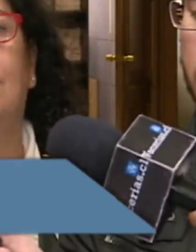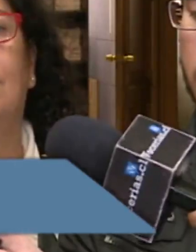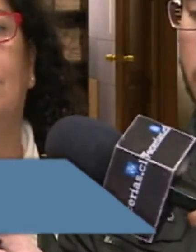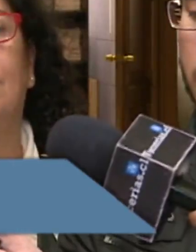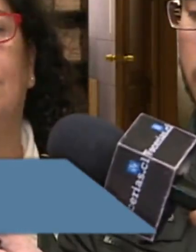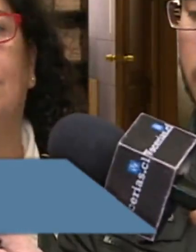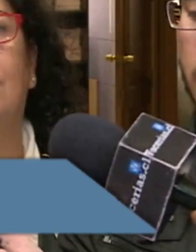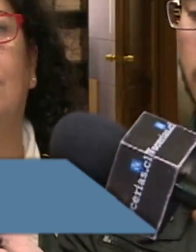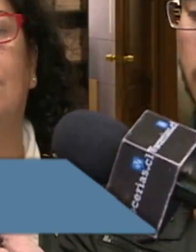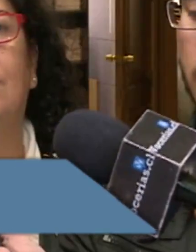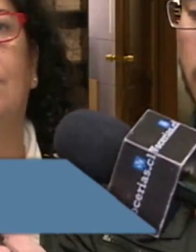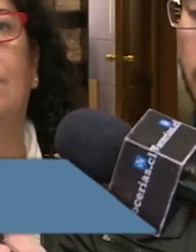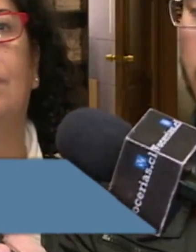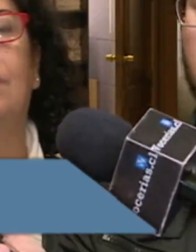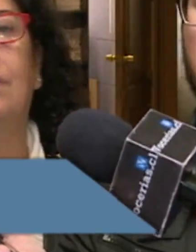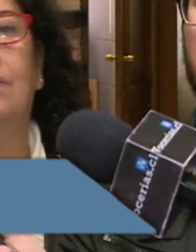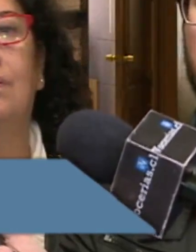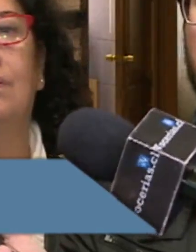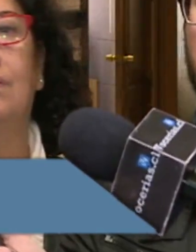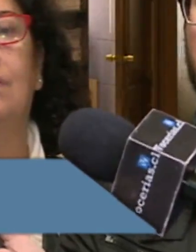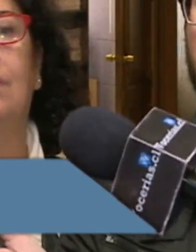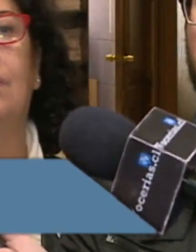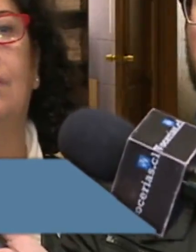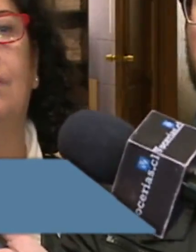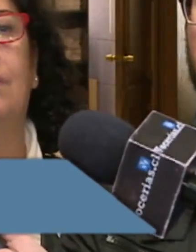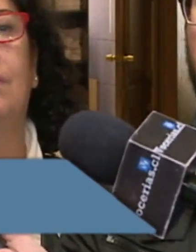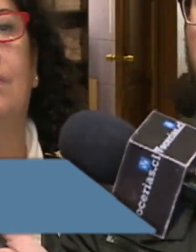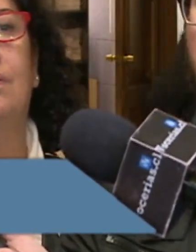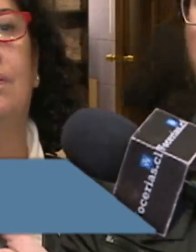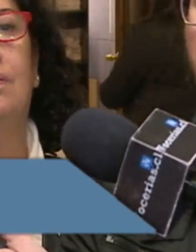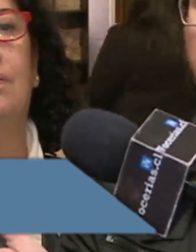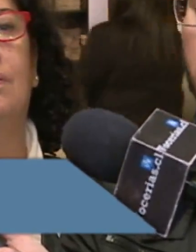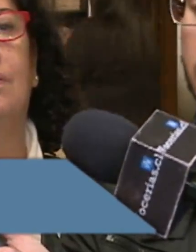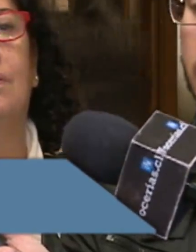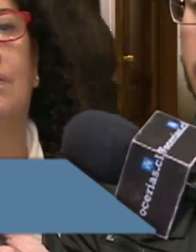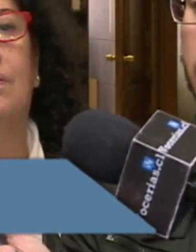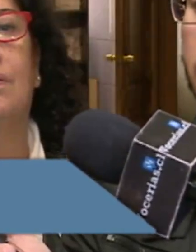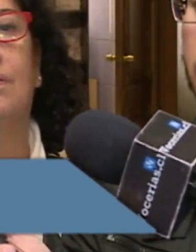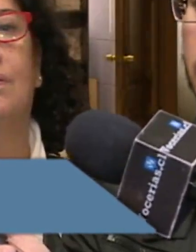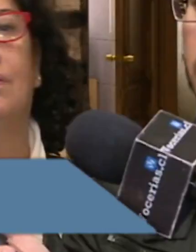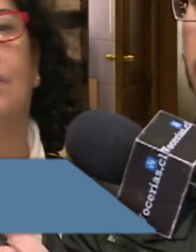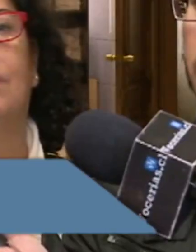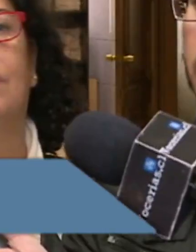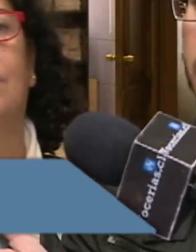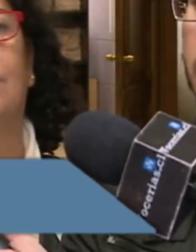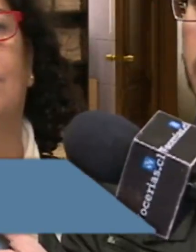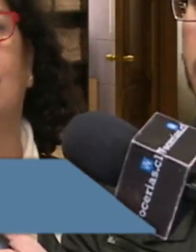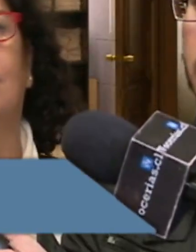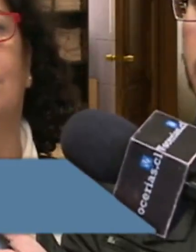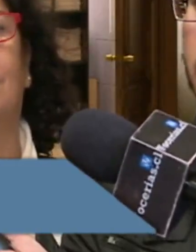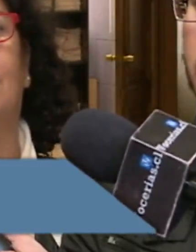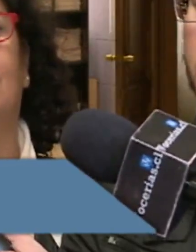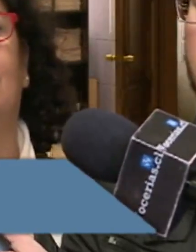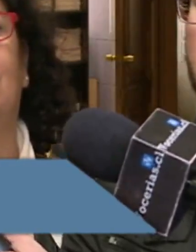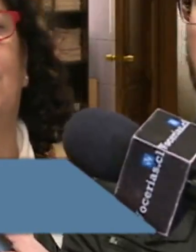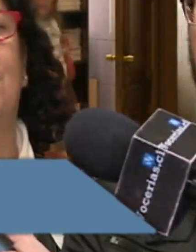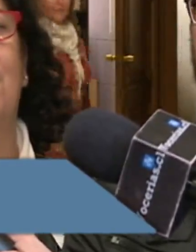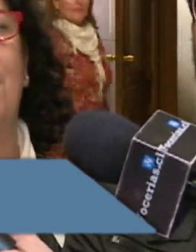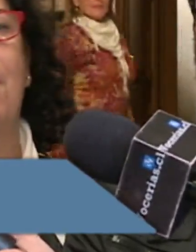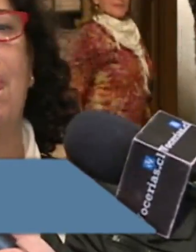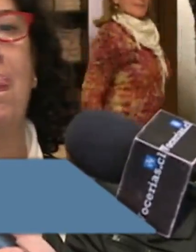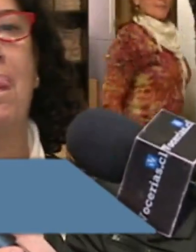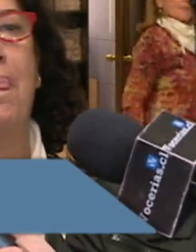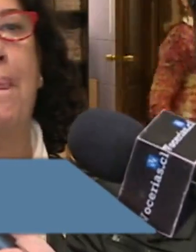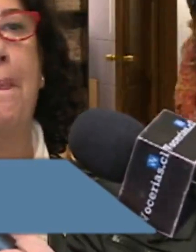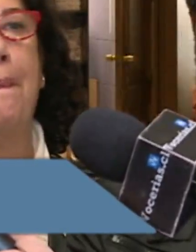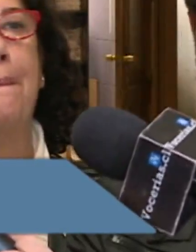que hoy día ven con angustia que estas previsiones estas pensiones de las AFP solo van a poder tener una pensión de un tercio de la